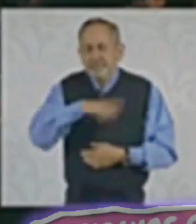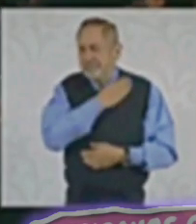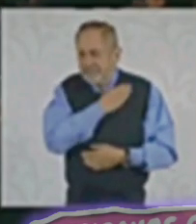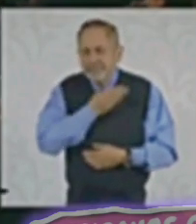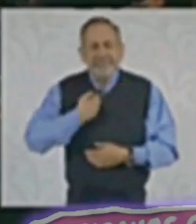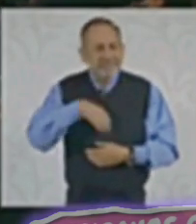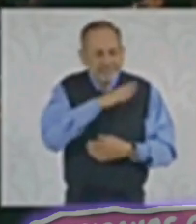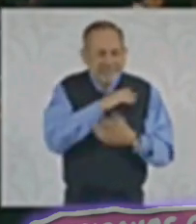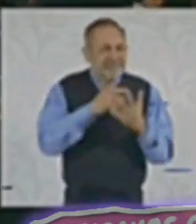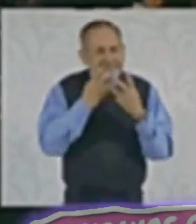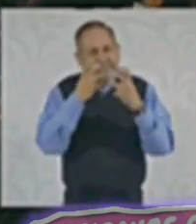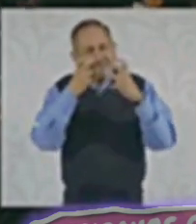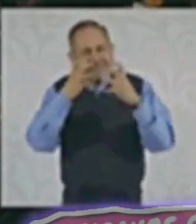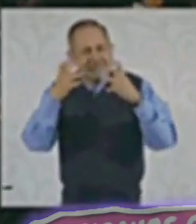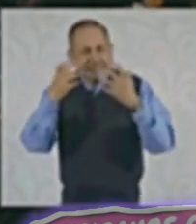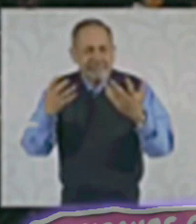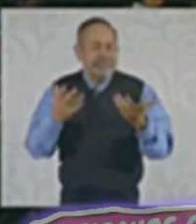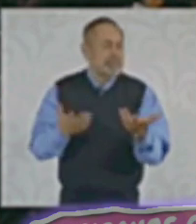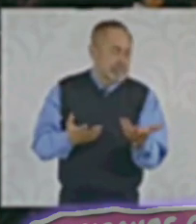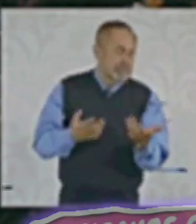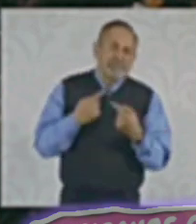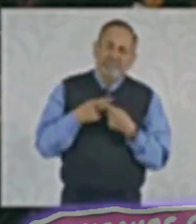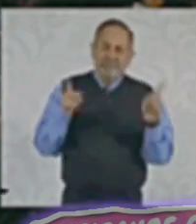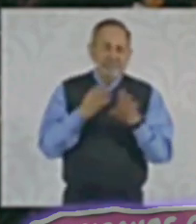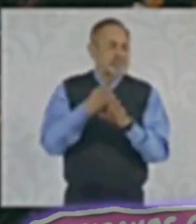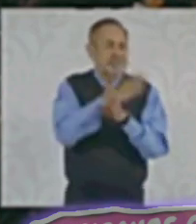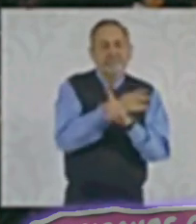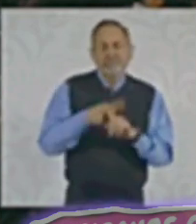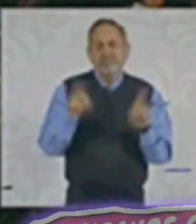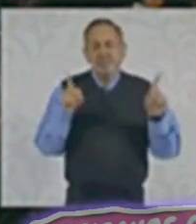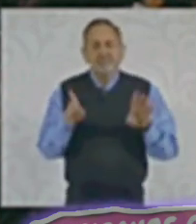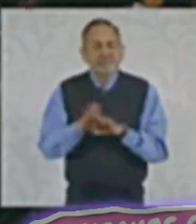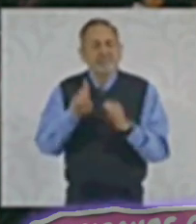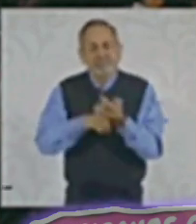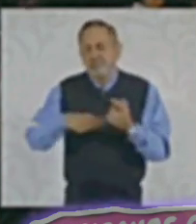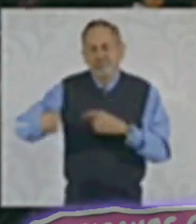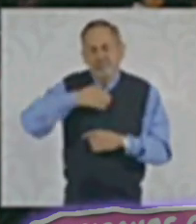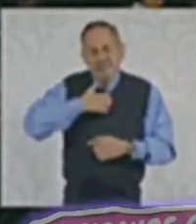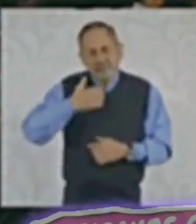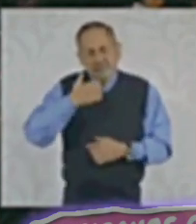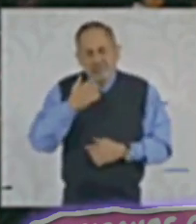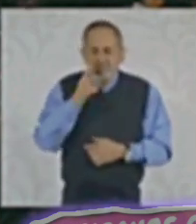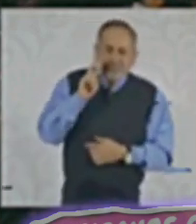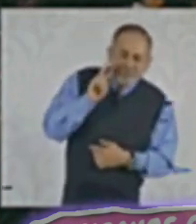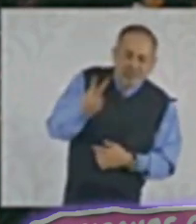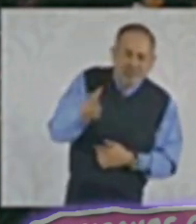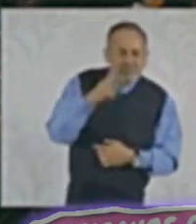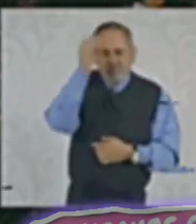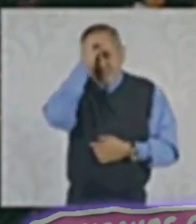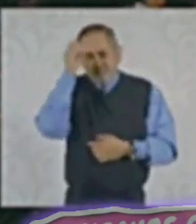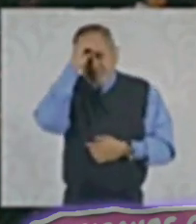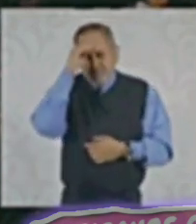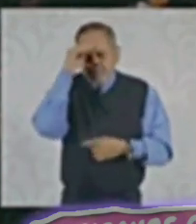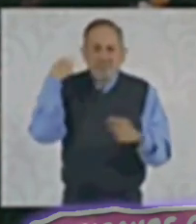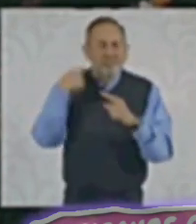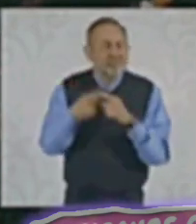primer evento distinto a lo que habíamos conocido después de estos 6 años de la Cuarta